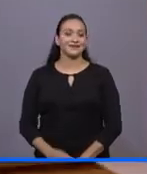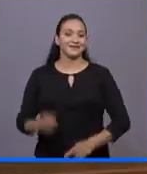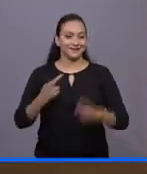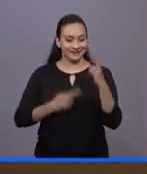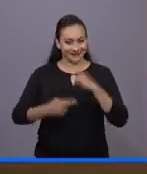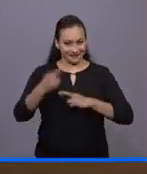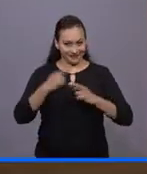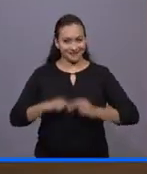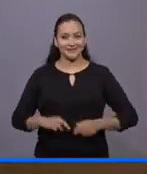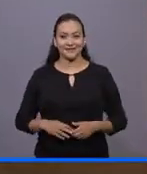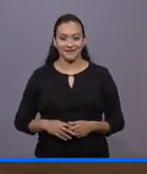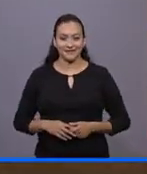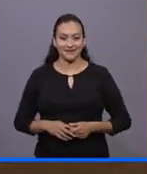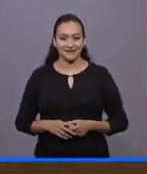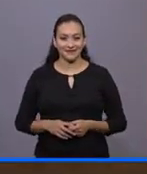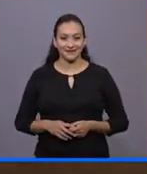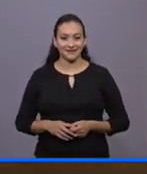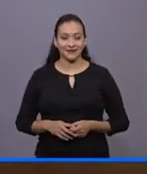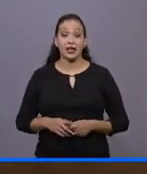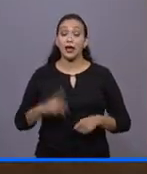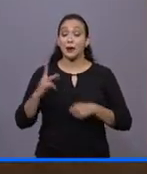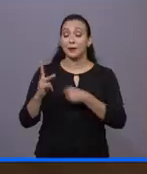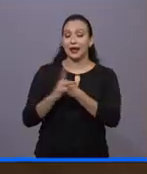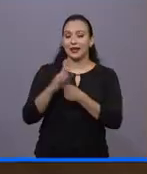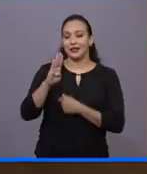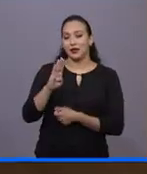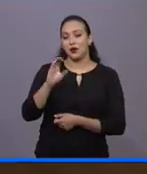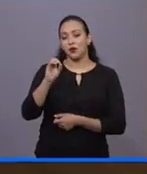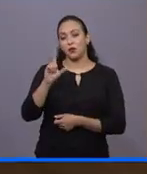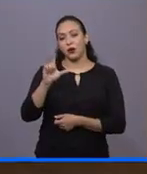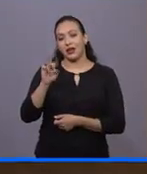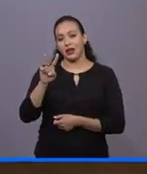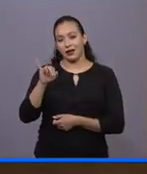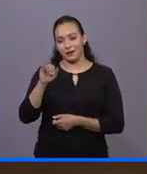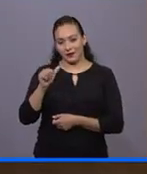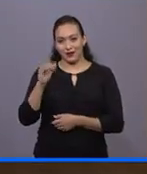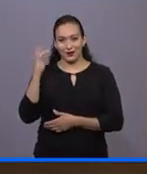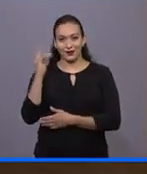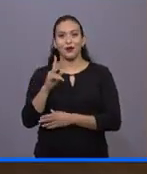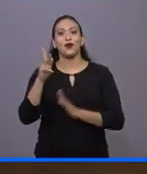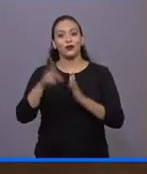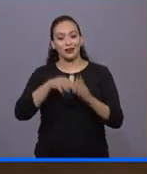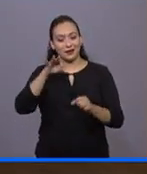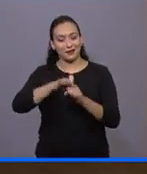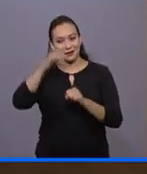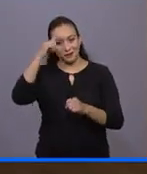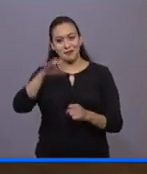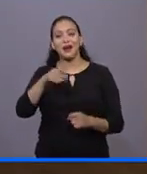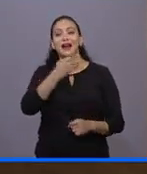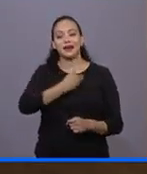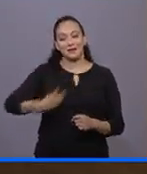Más adelante, Bolivia irá a segunda vuelta para elegir a su presidente.